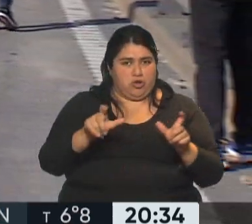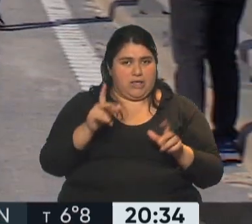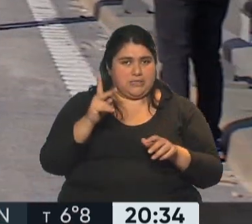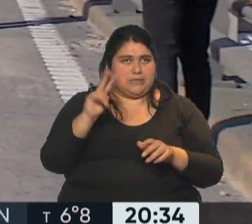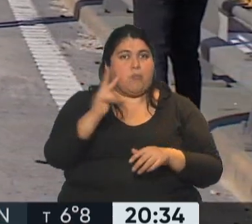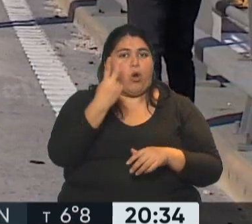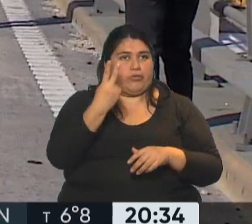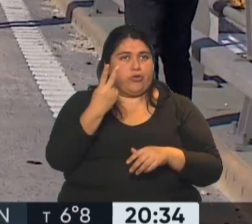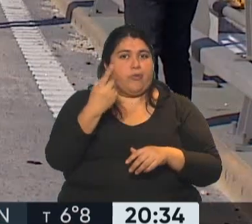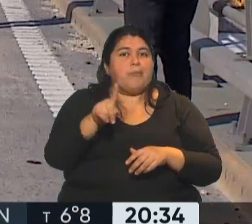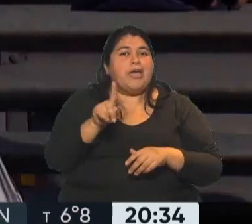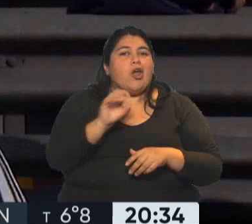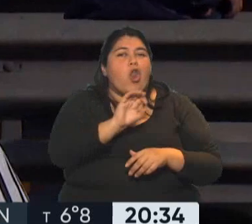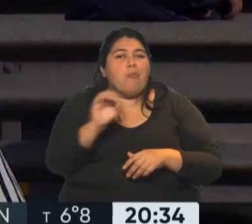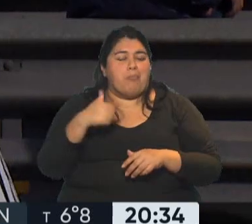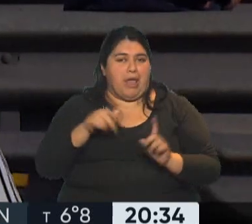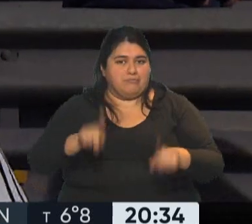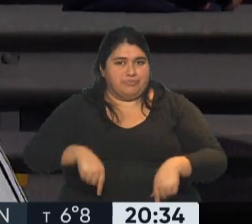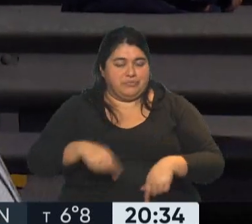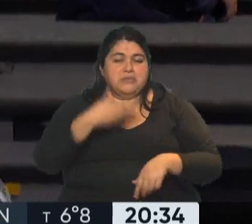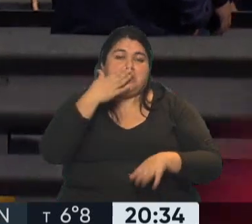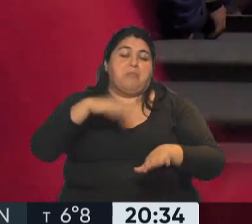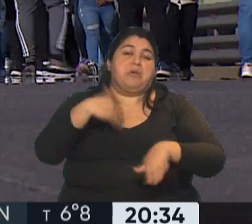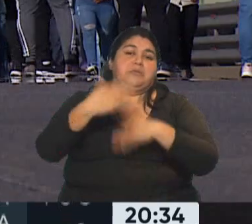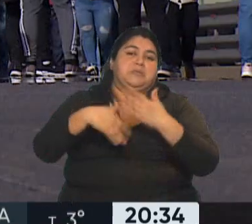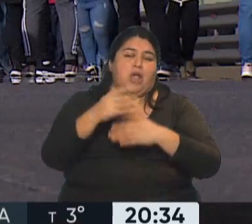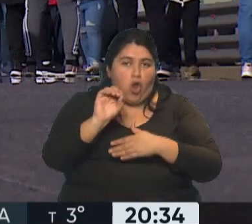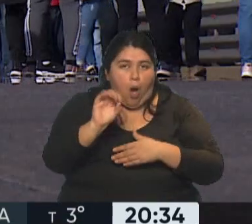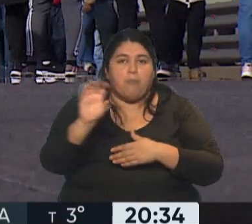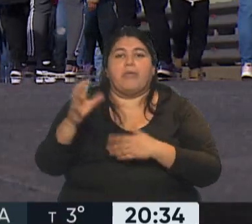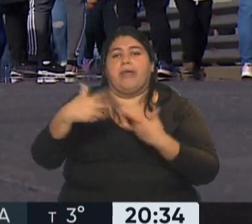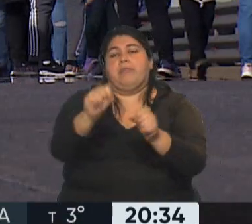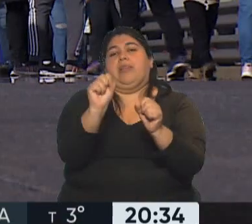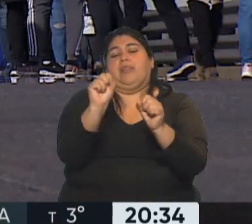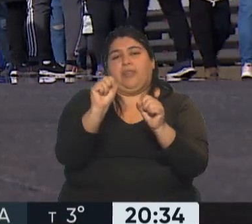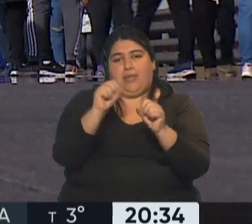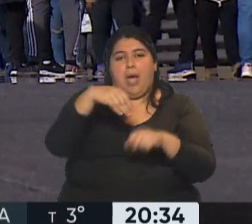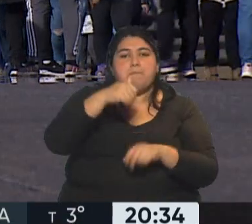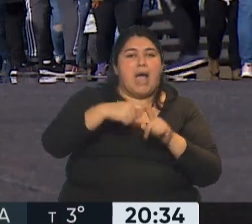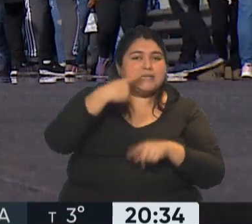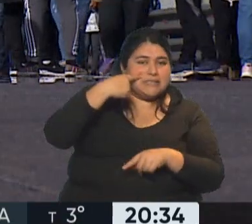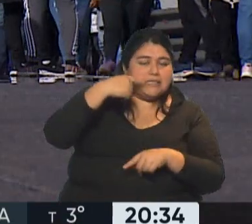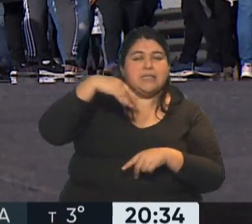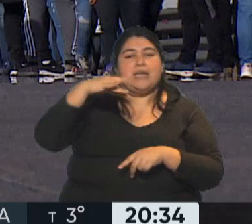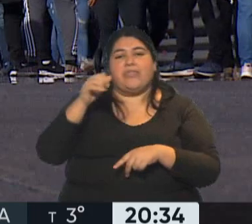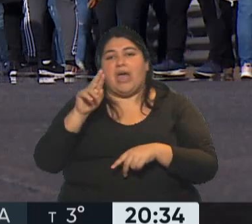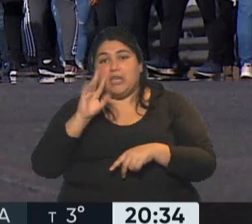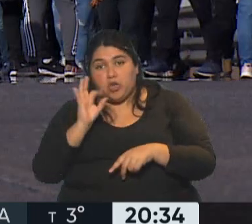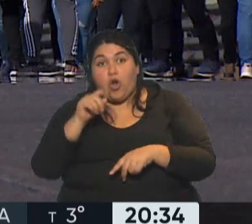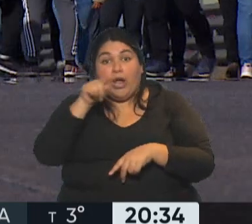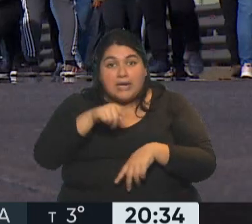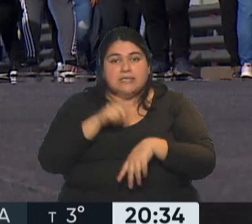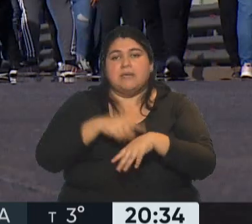Y bueno, al rato surgieron los nombres de los compañeros Max y Darío, y a partir de